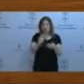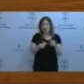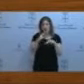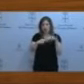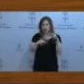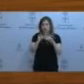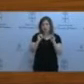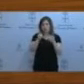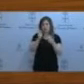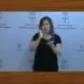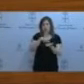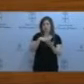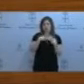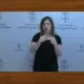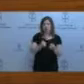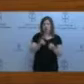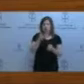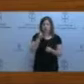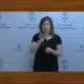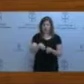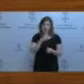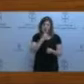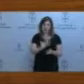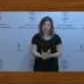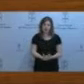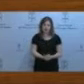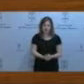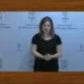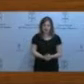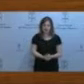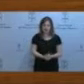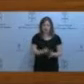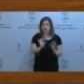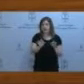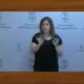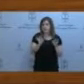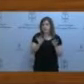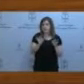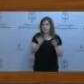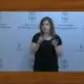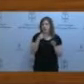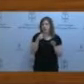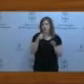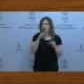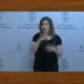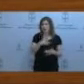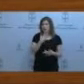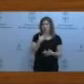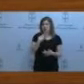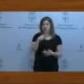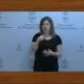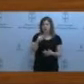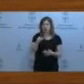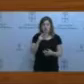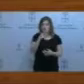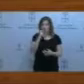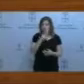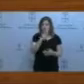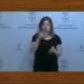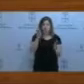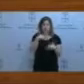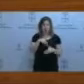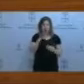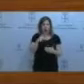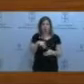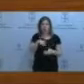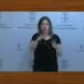del centro de salud y bien, y hasta esas estamos. Hoy en día se niega, por supuesto, que hubiera dicha promesa, pero bueno, a